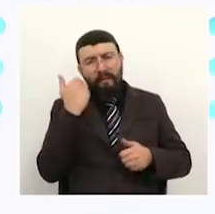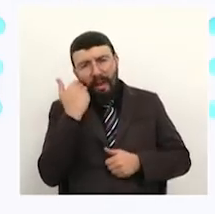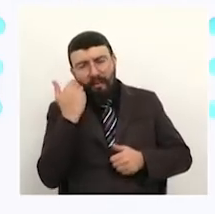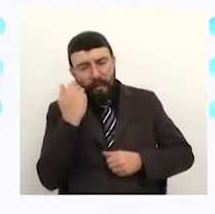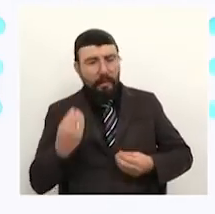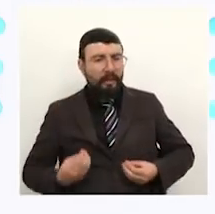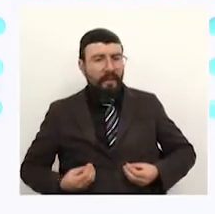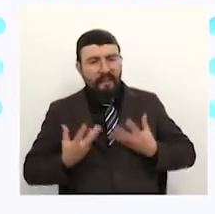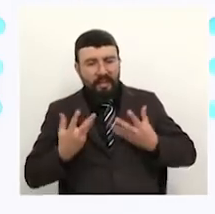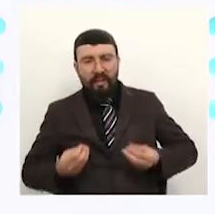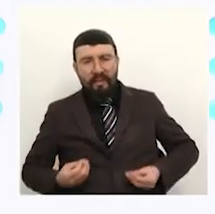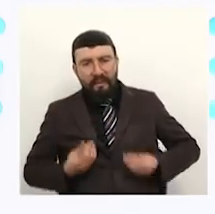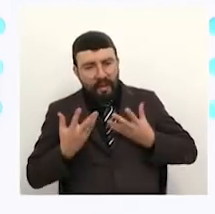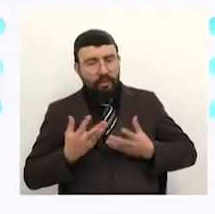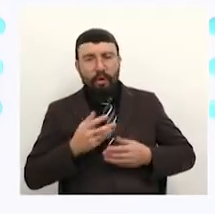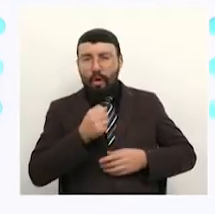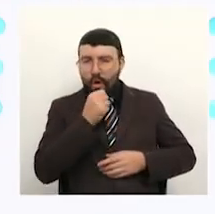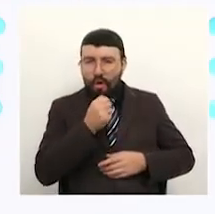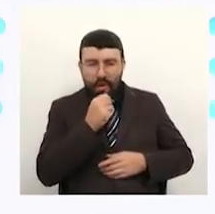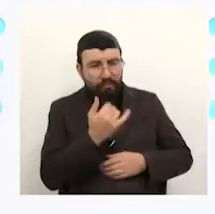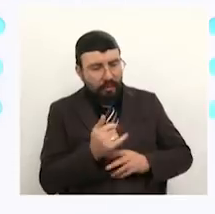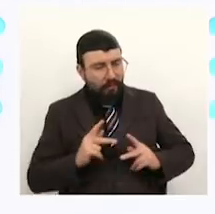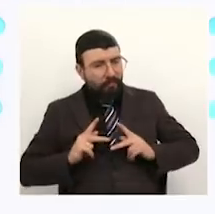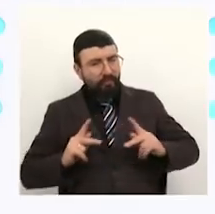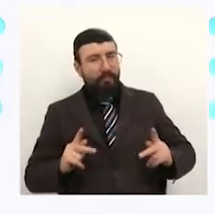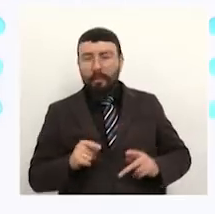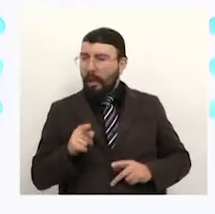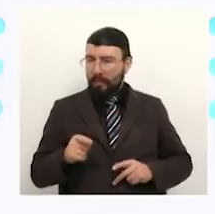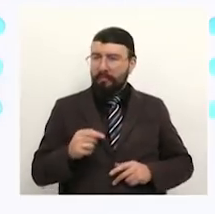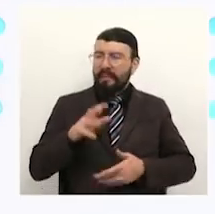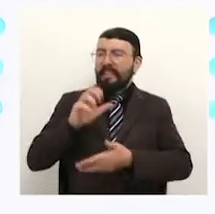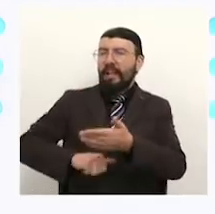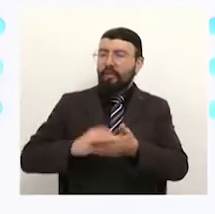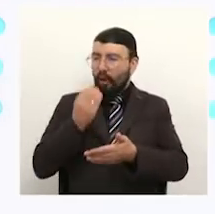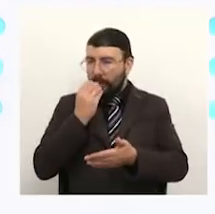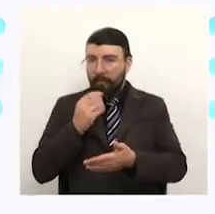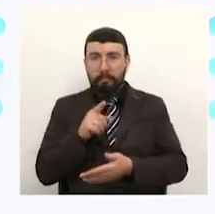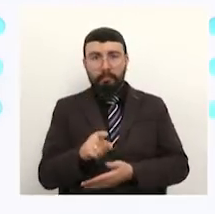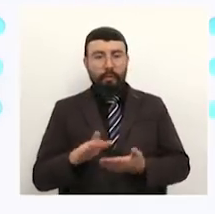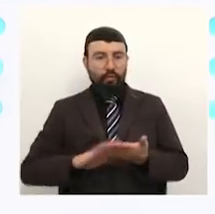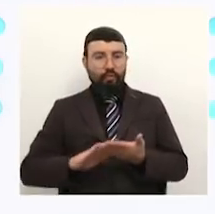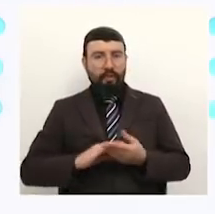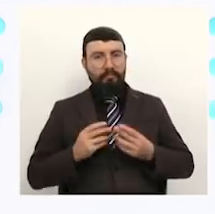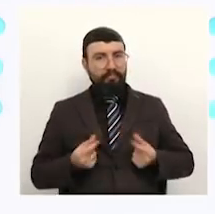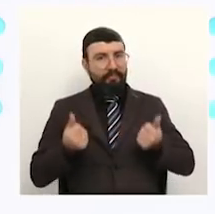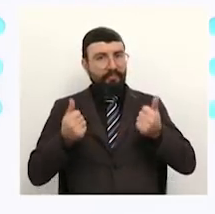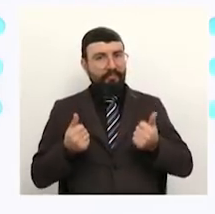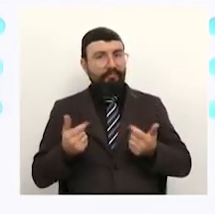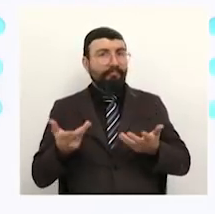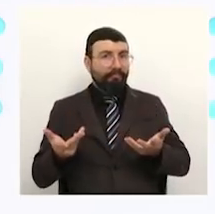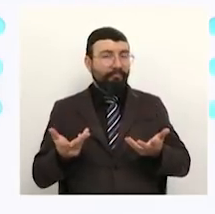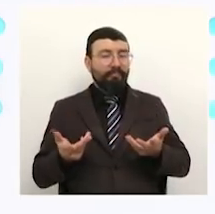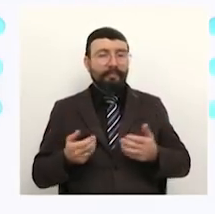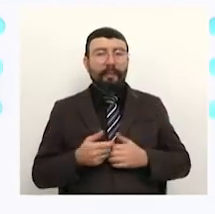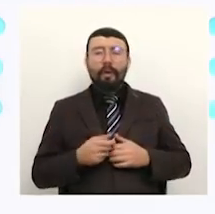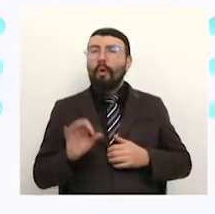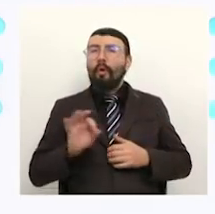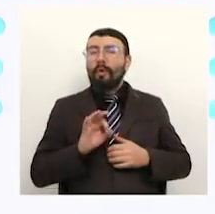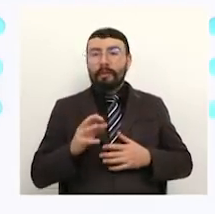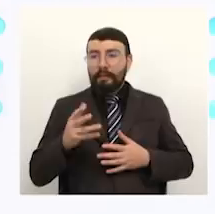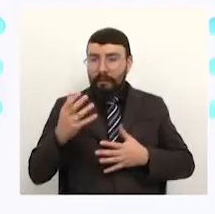muchas veces nada más con eso prácticamente sin ningún otro manejo los niños mejoran mucho los lácteos y